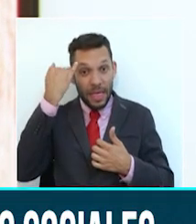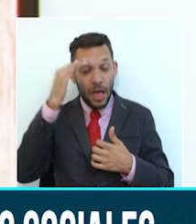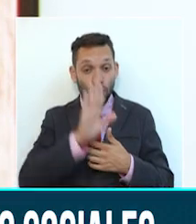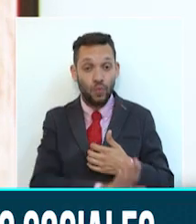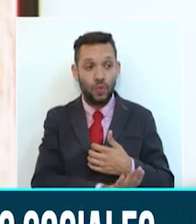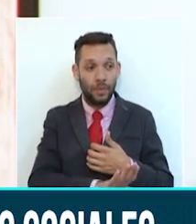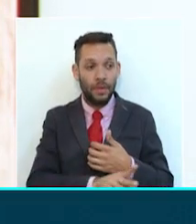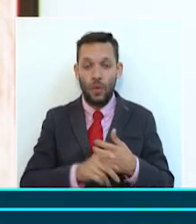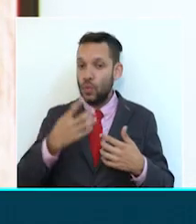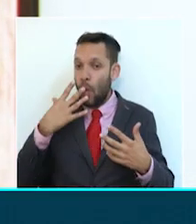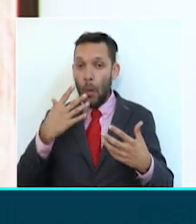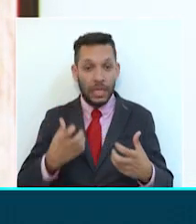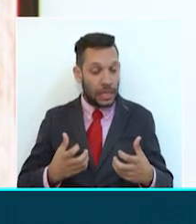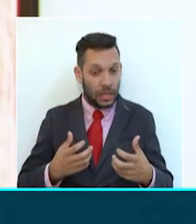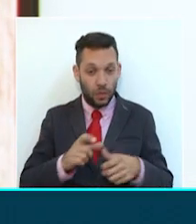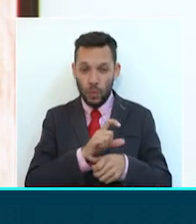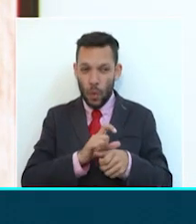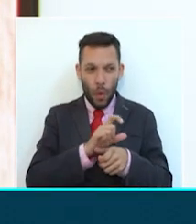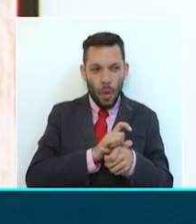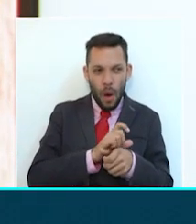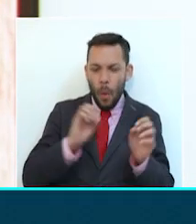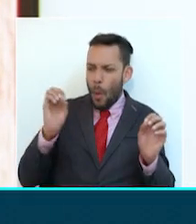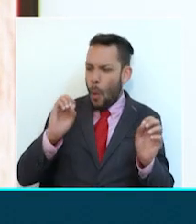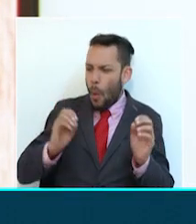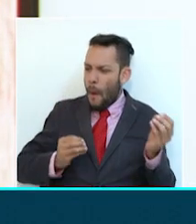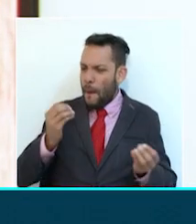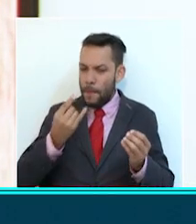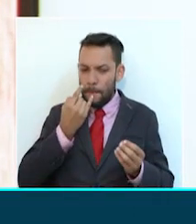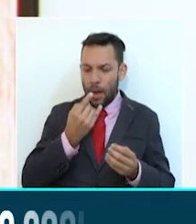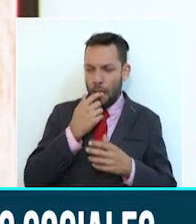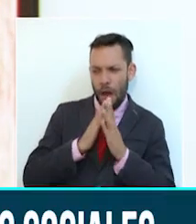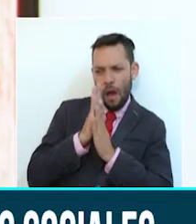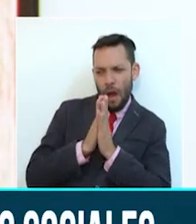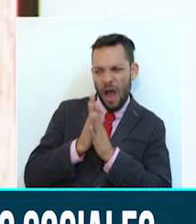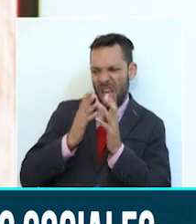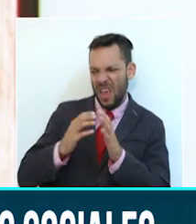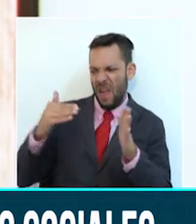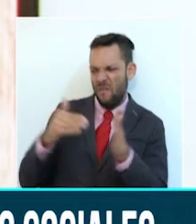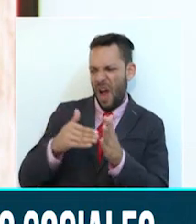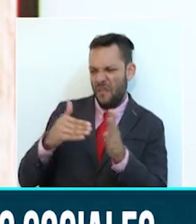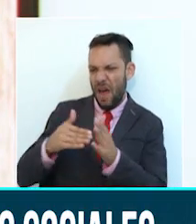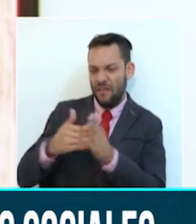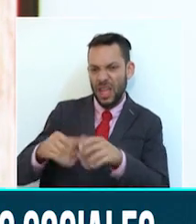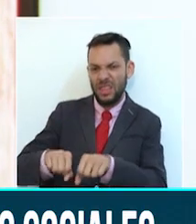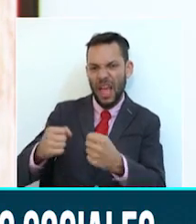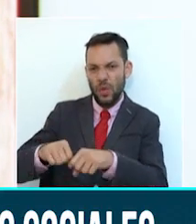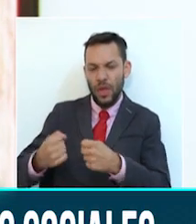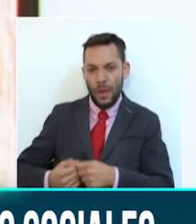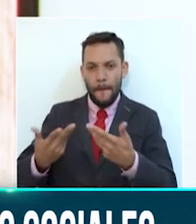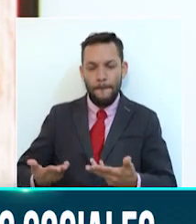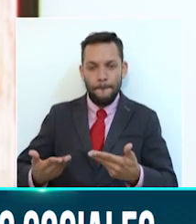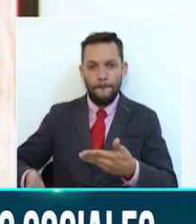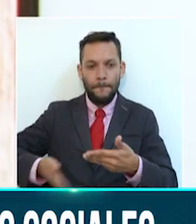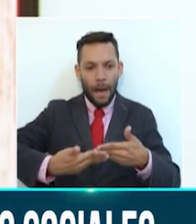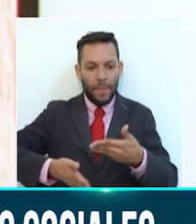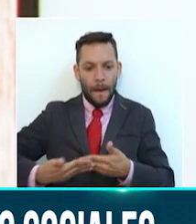que no sé si es que no quieren la ciudad o si tienen un interés marcado en el amarillismo para que circulen en el orden nacional y poner en tela de